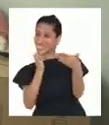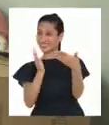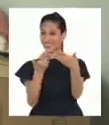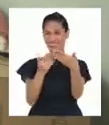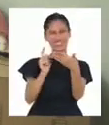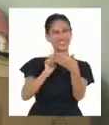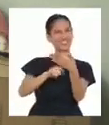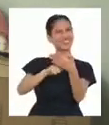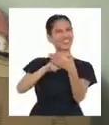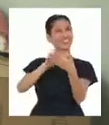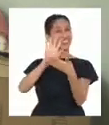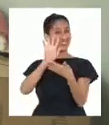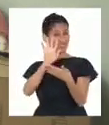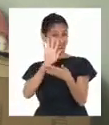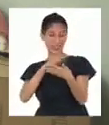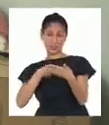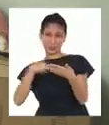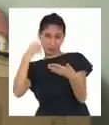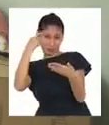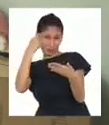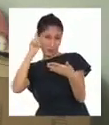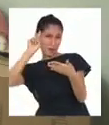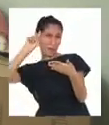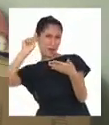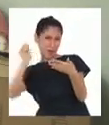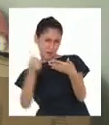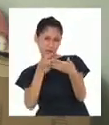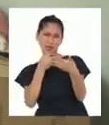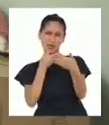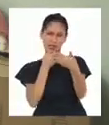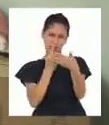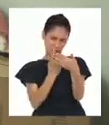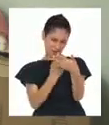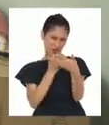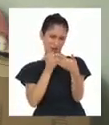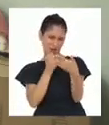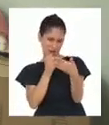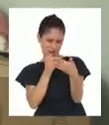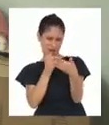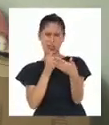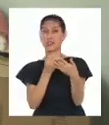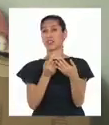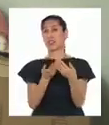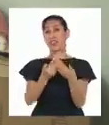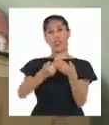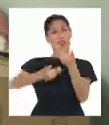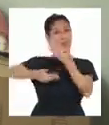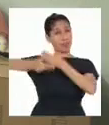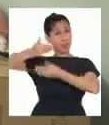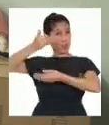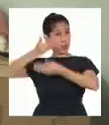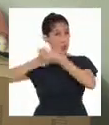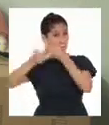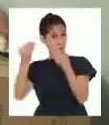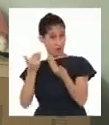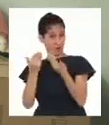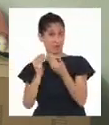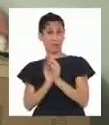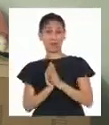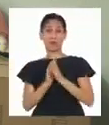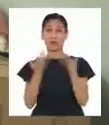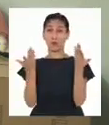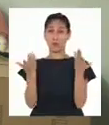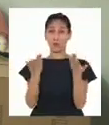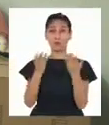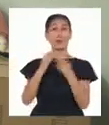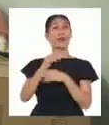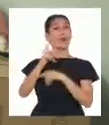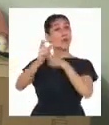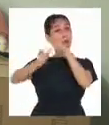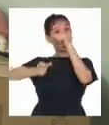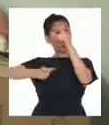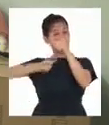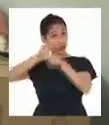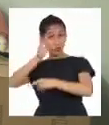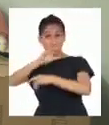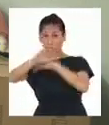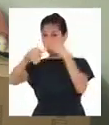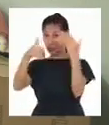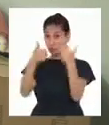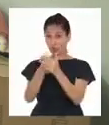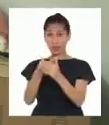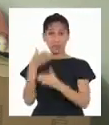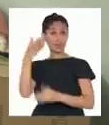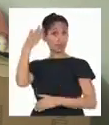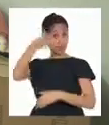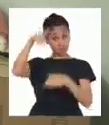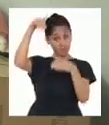creo que lo primero es reconocer que ha sido un proceso largo para conseguir una participación electoral para todas y todos.